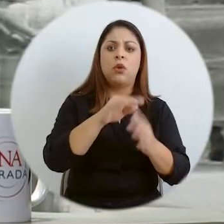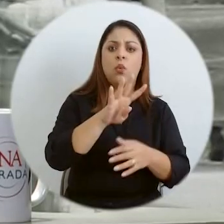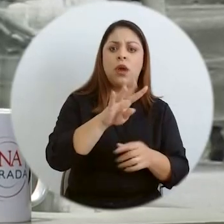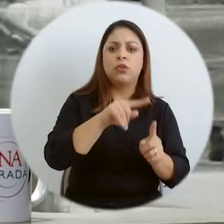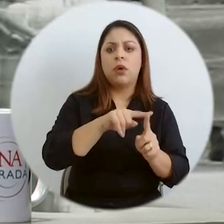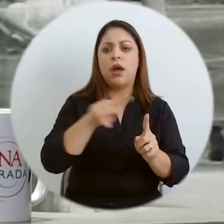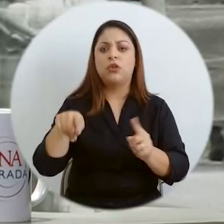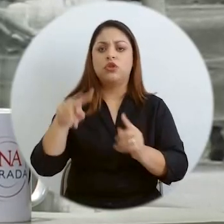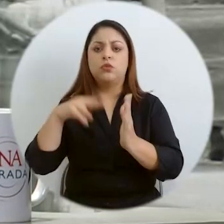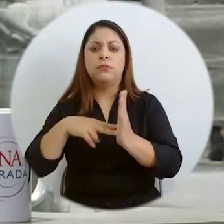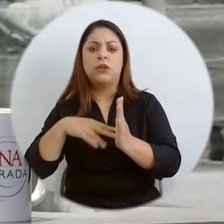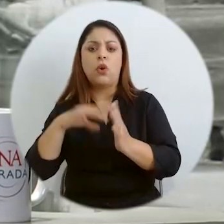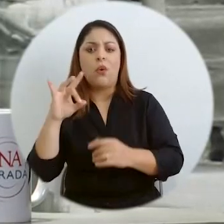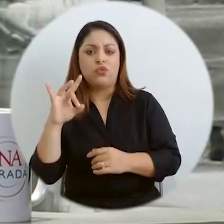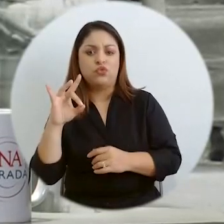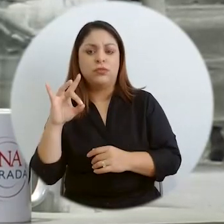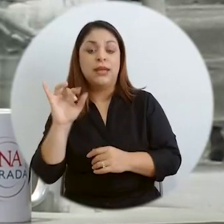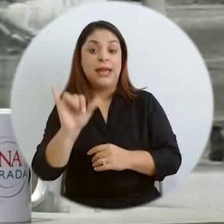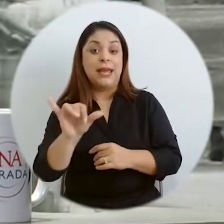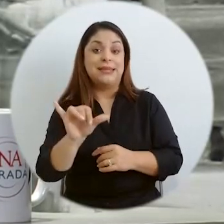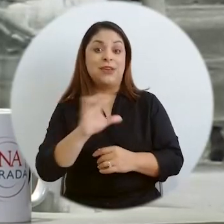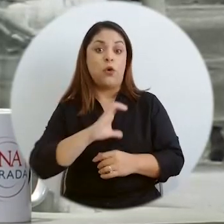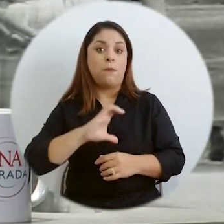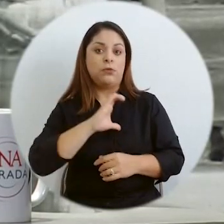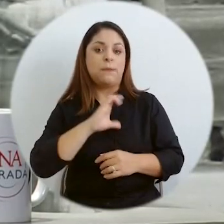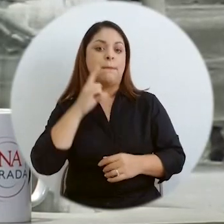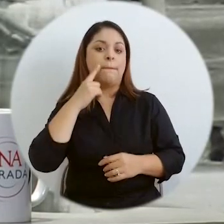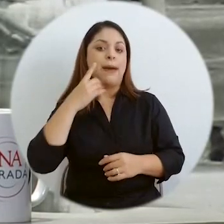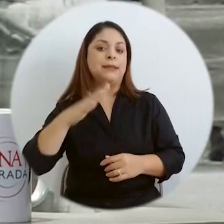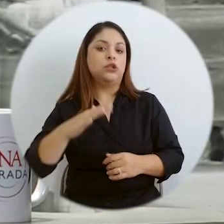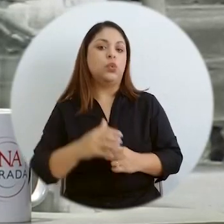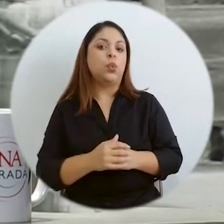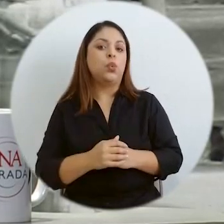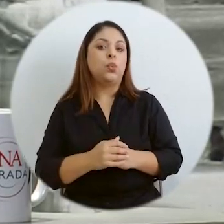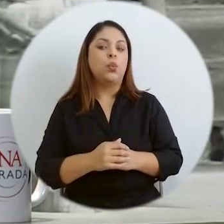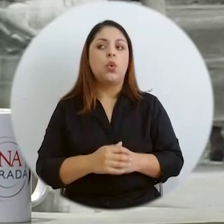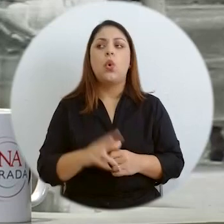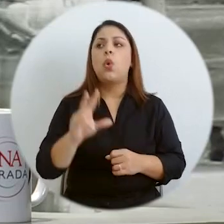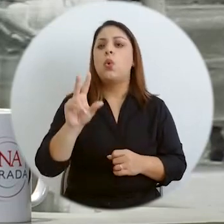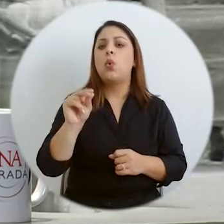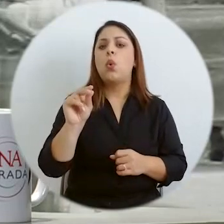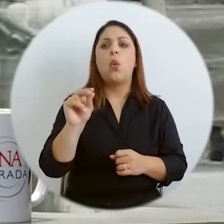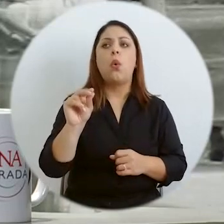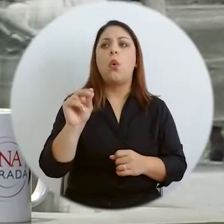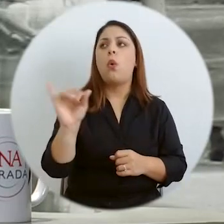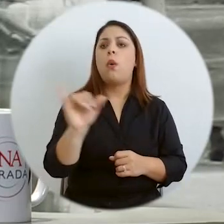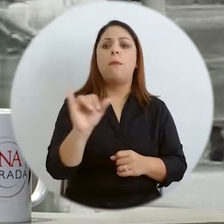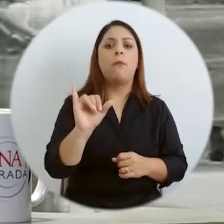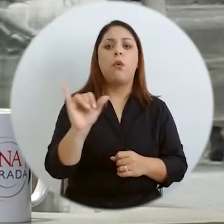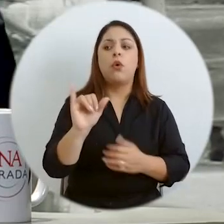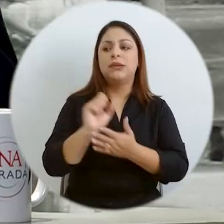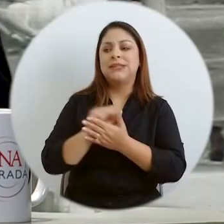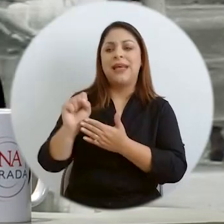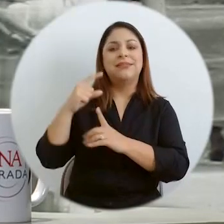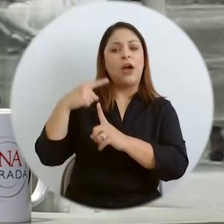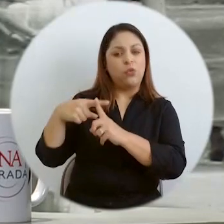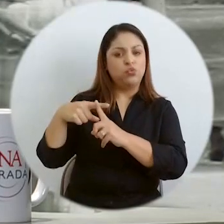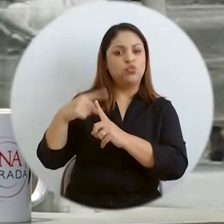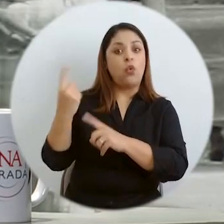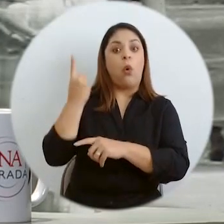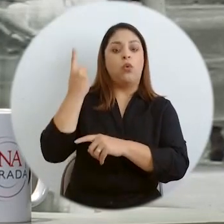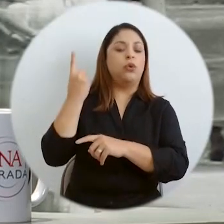2008 ese comportamiento era muy similar, solo que no era tanto, digamos, Santa Cruz, era un poquito más Liberia, era un poquito más Jacó,